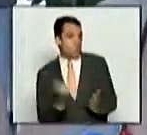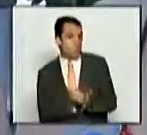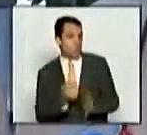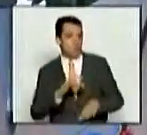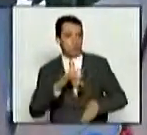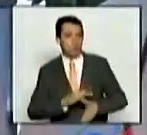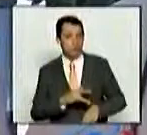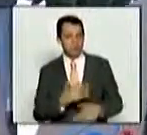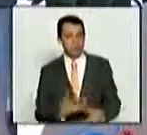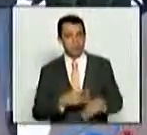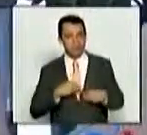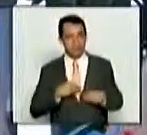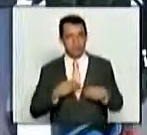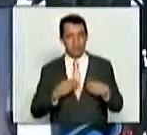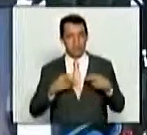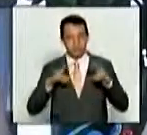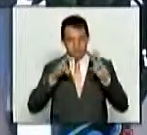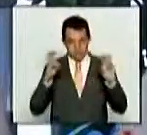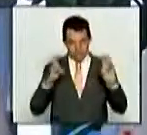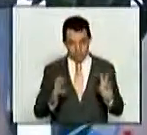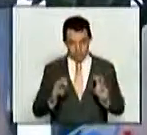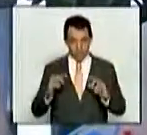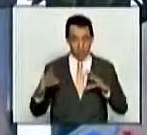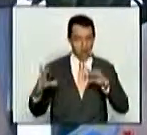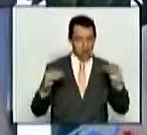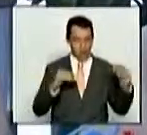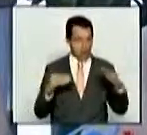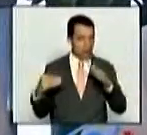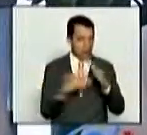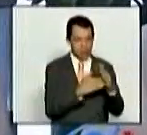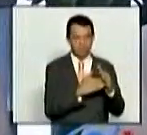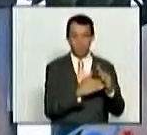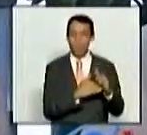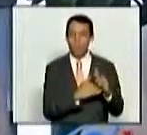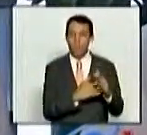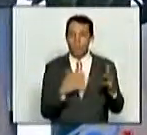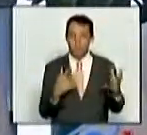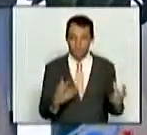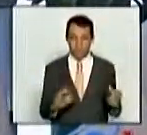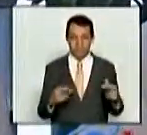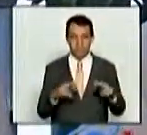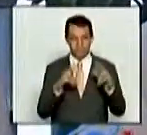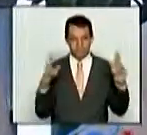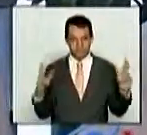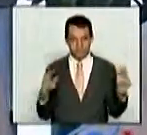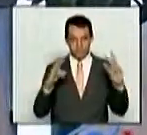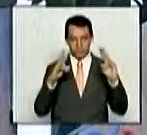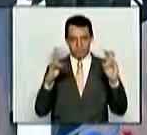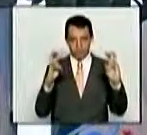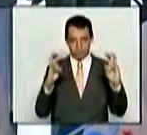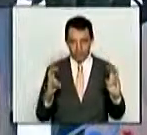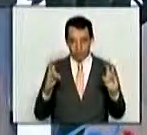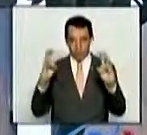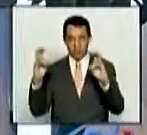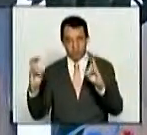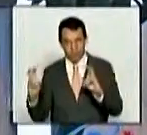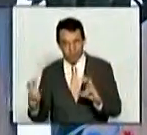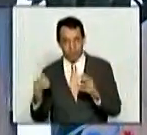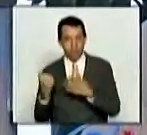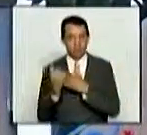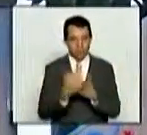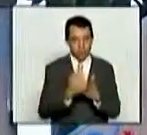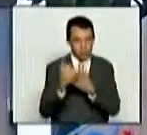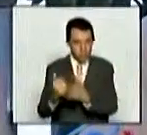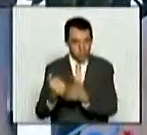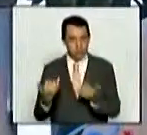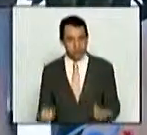tratamientos. Pero para no entrar en discusión, lo que queremos es que ustedes conozcan que hay muchas posibilidades terapéuticas,